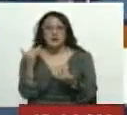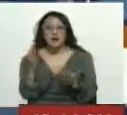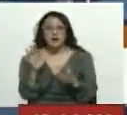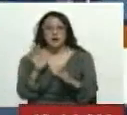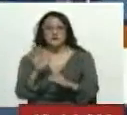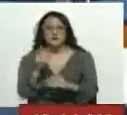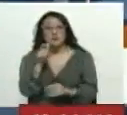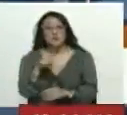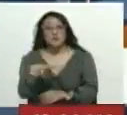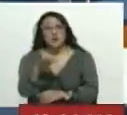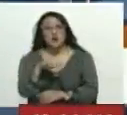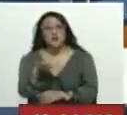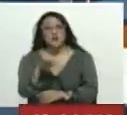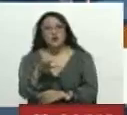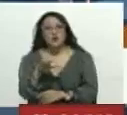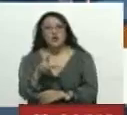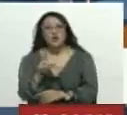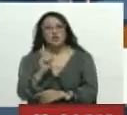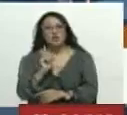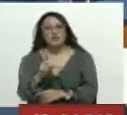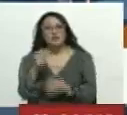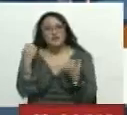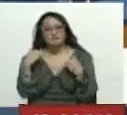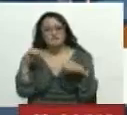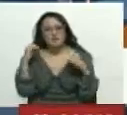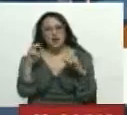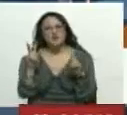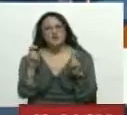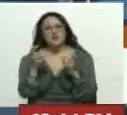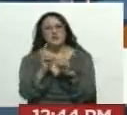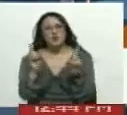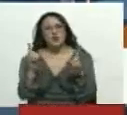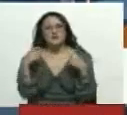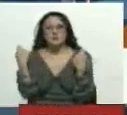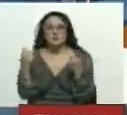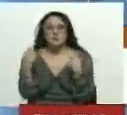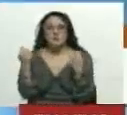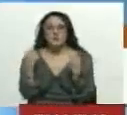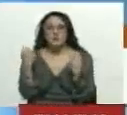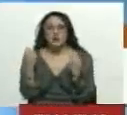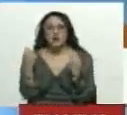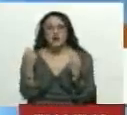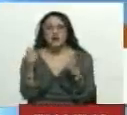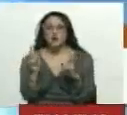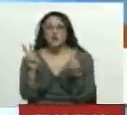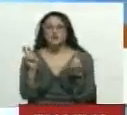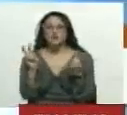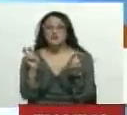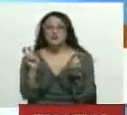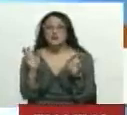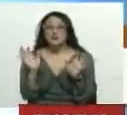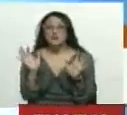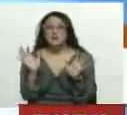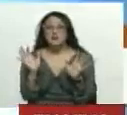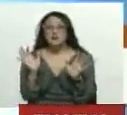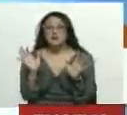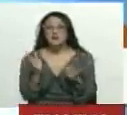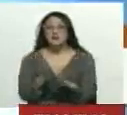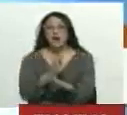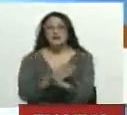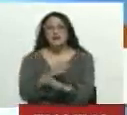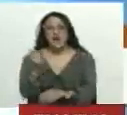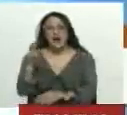el pueblo hay que ejercitar esa nueva democracia popular que no es un tema de manual como decía Ana